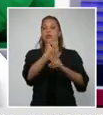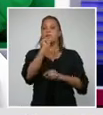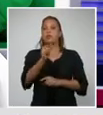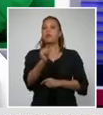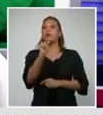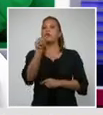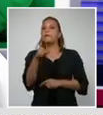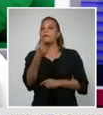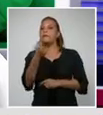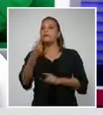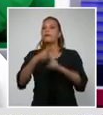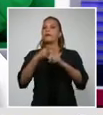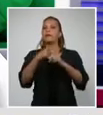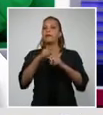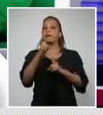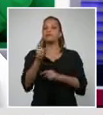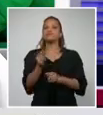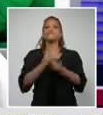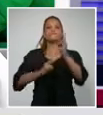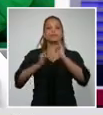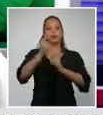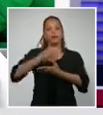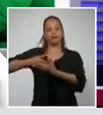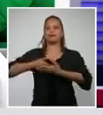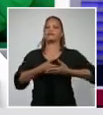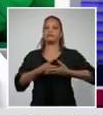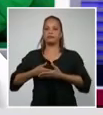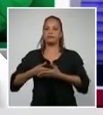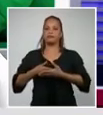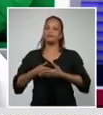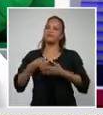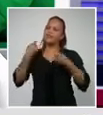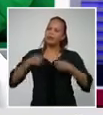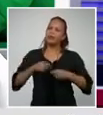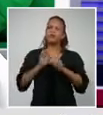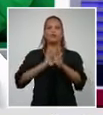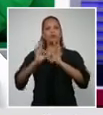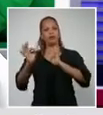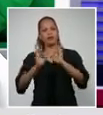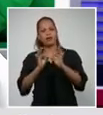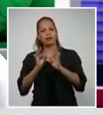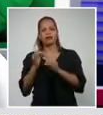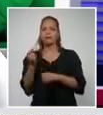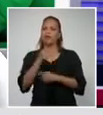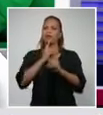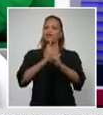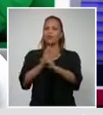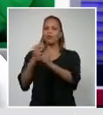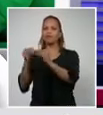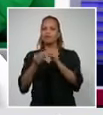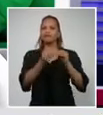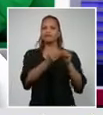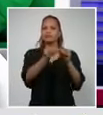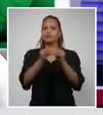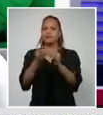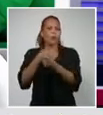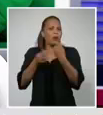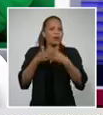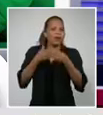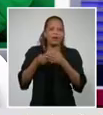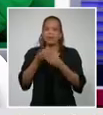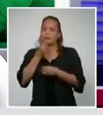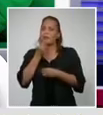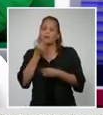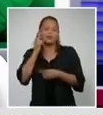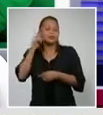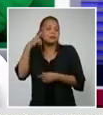que debiéramos protegerlo un poquito y que tuvieran menos contacto con cualquiera que puede tener